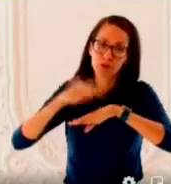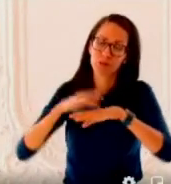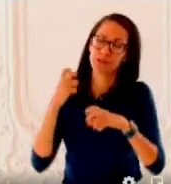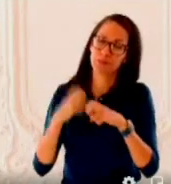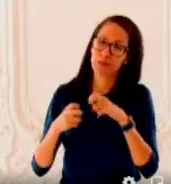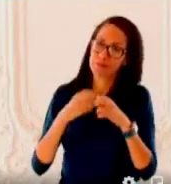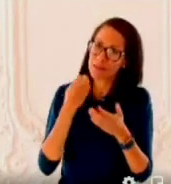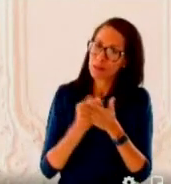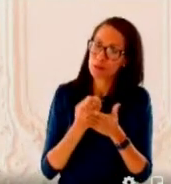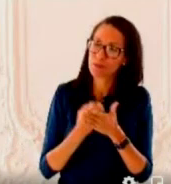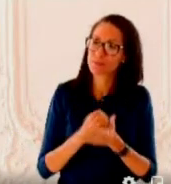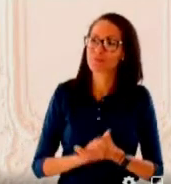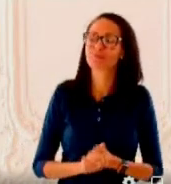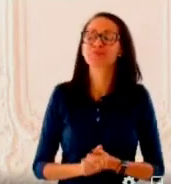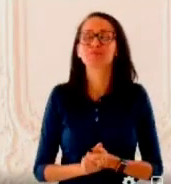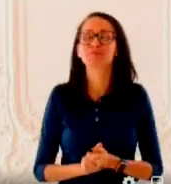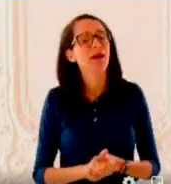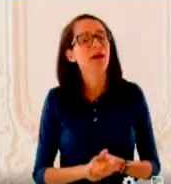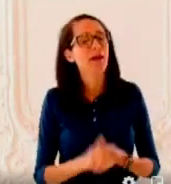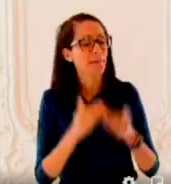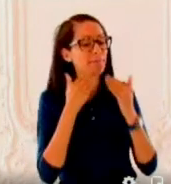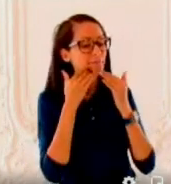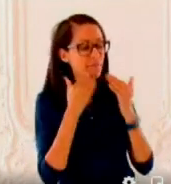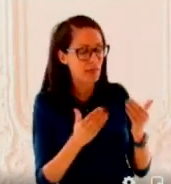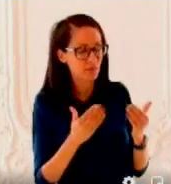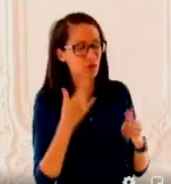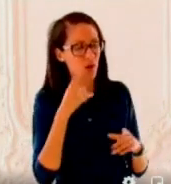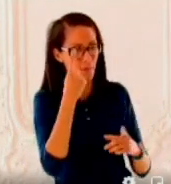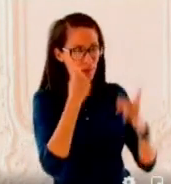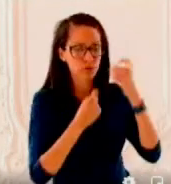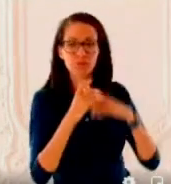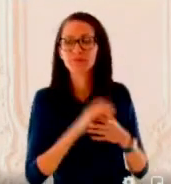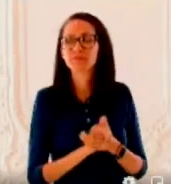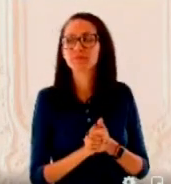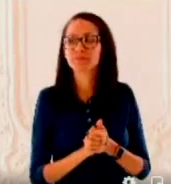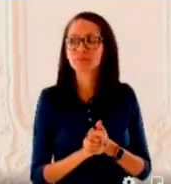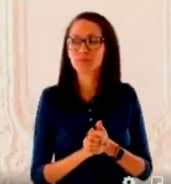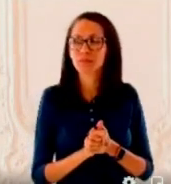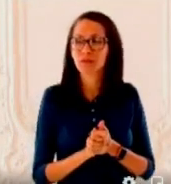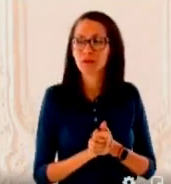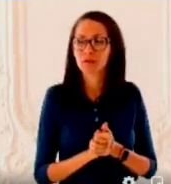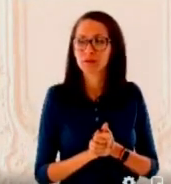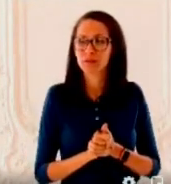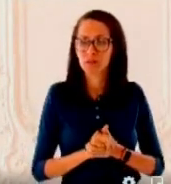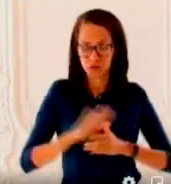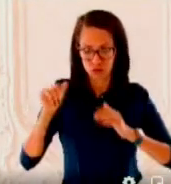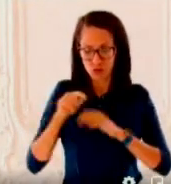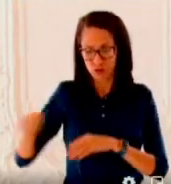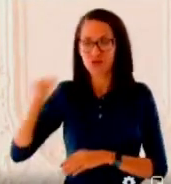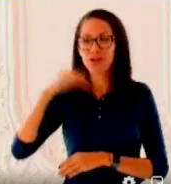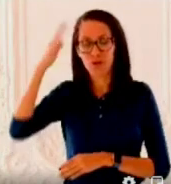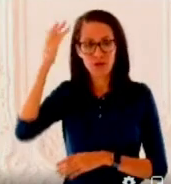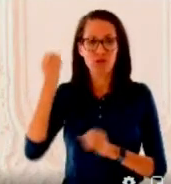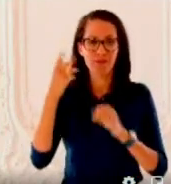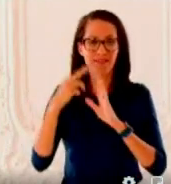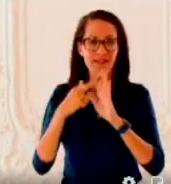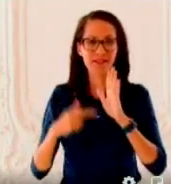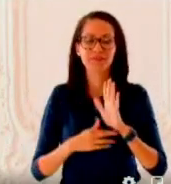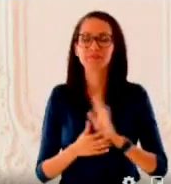alegro que hagas la pregunta porque todos conocen cuáles son mis normas. Primero que